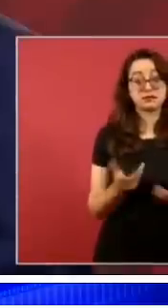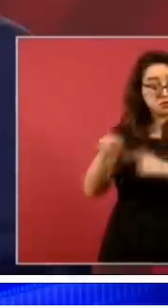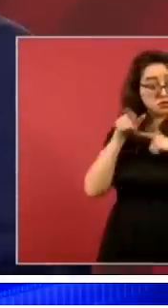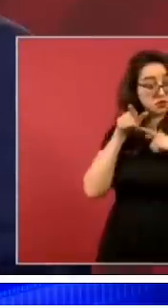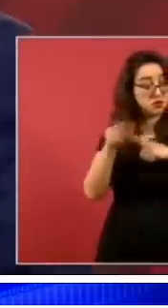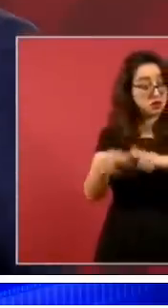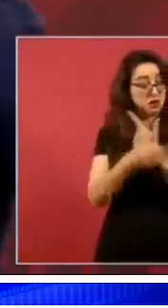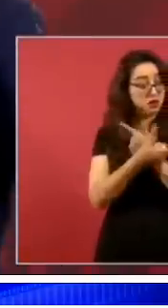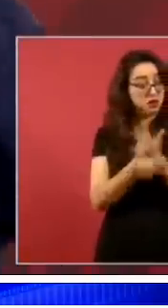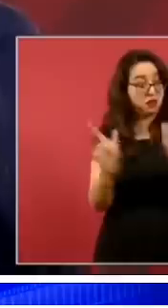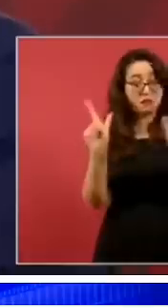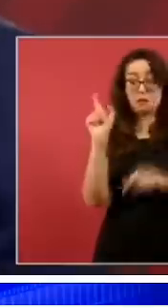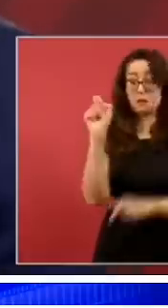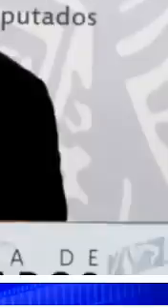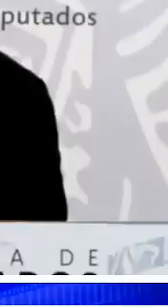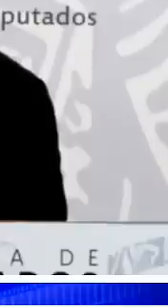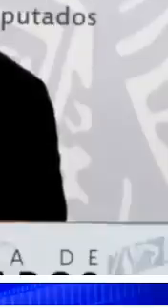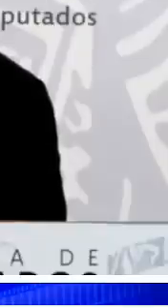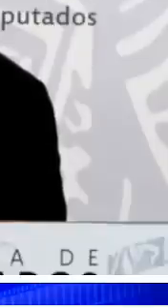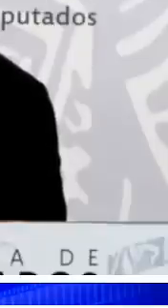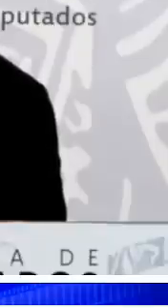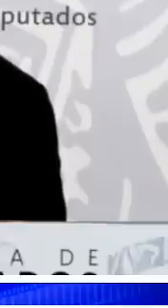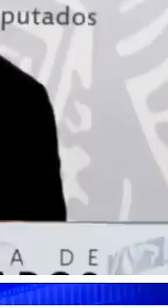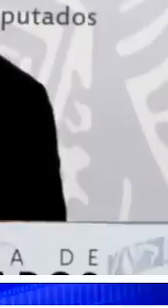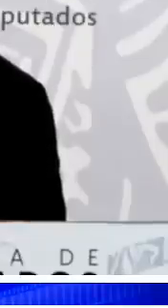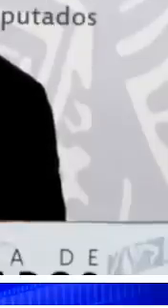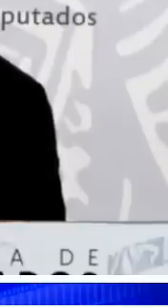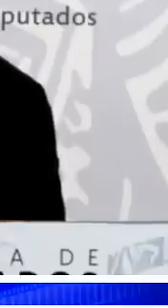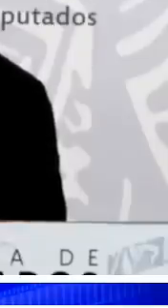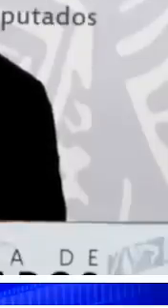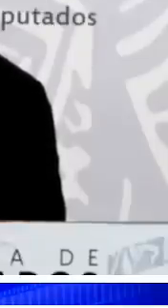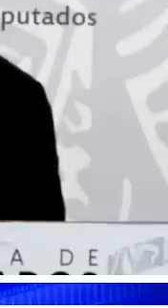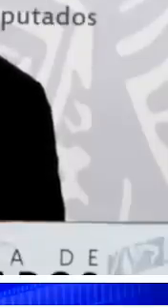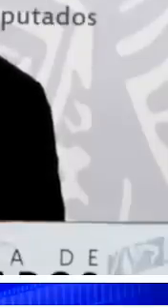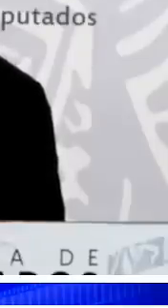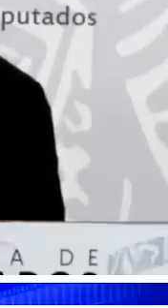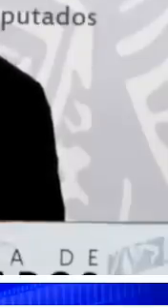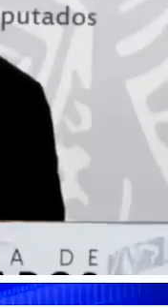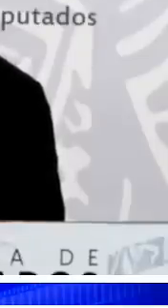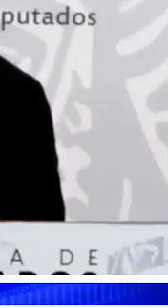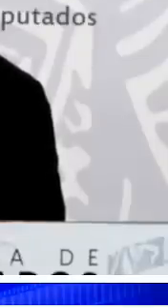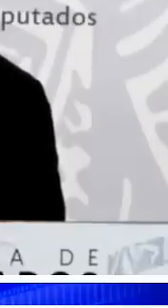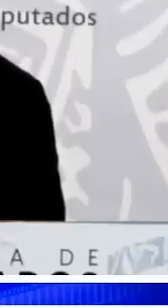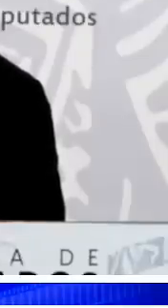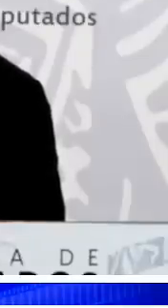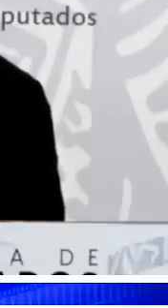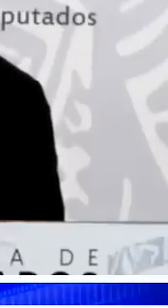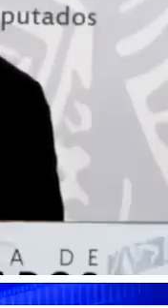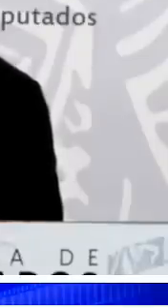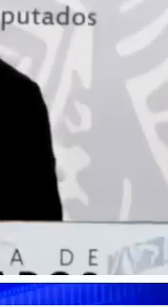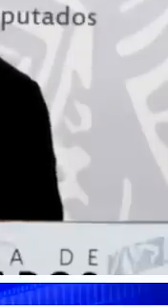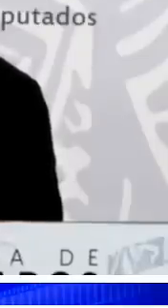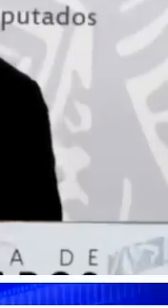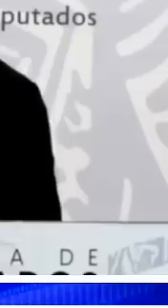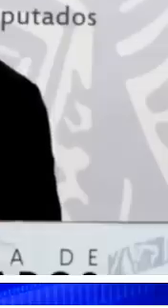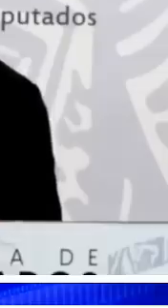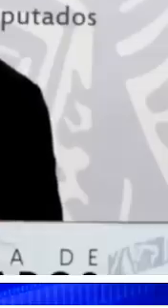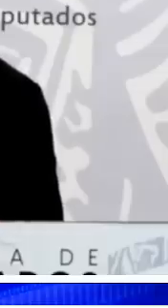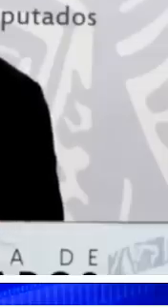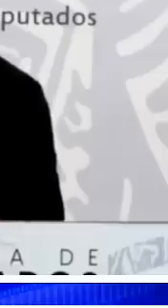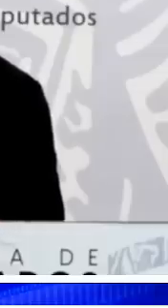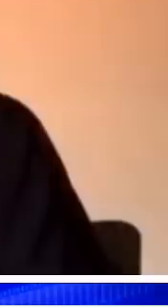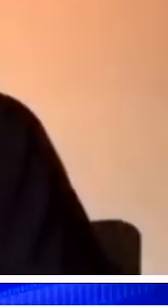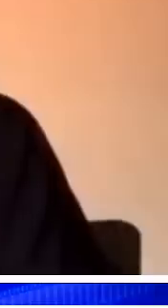sin rumbo y a ver qué es lo que hacen después de esta explicación o esta justificación ridícula de Santiago krill que no termina de